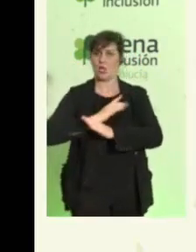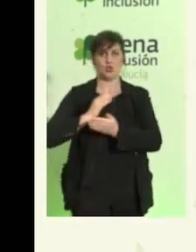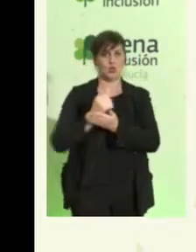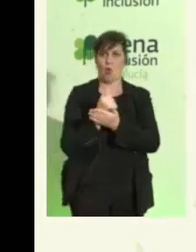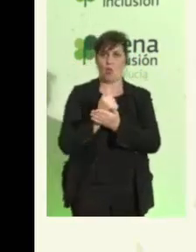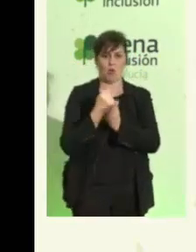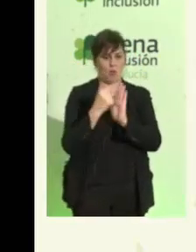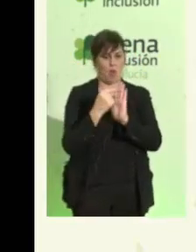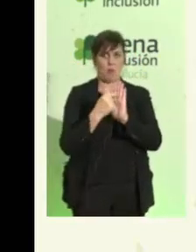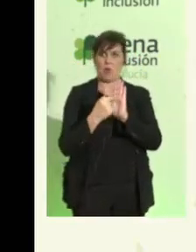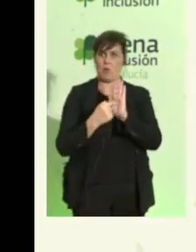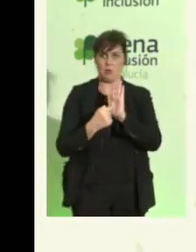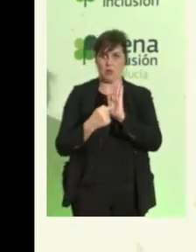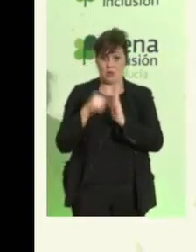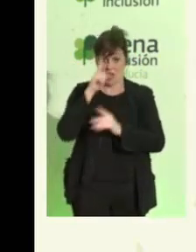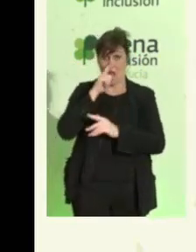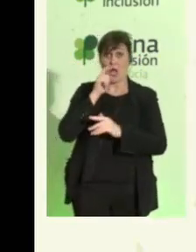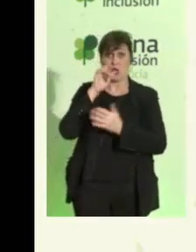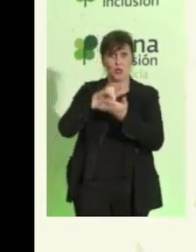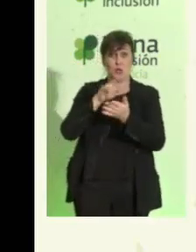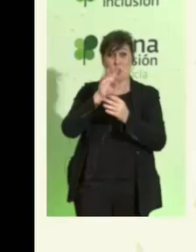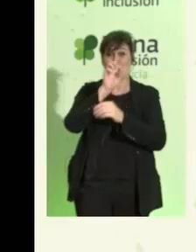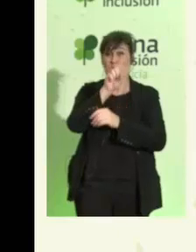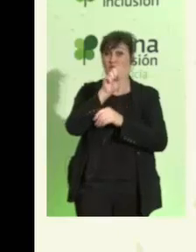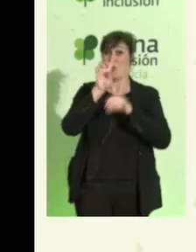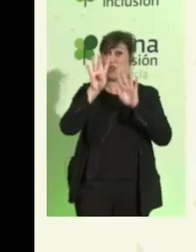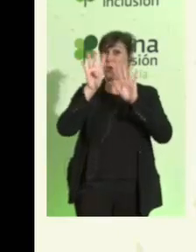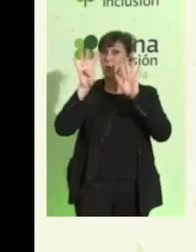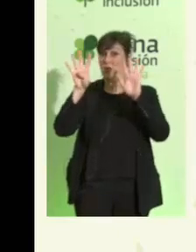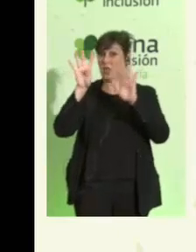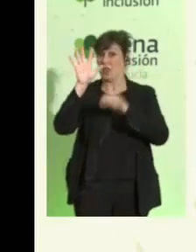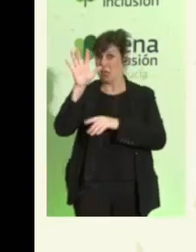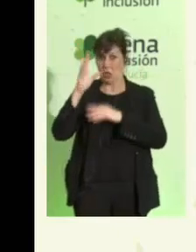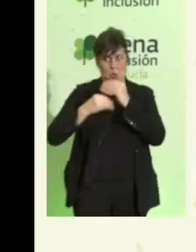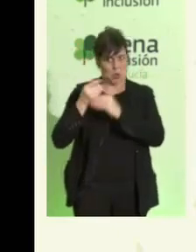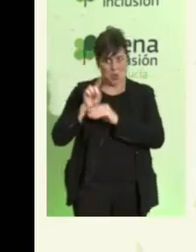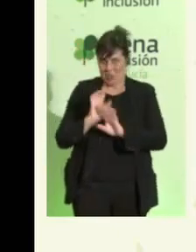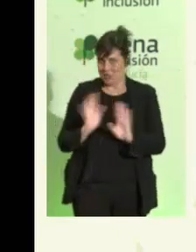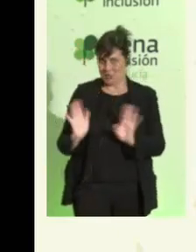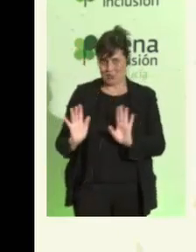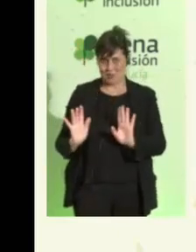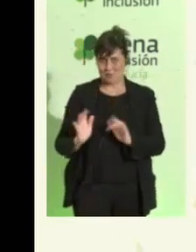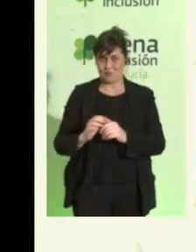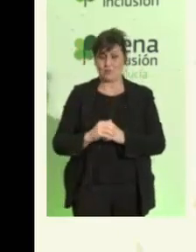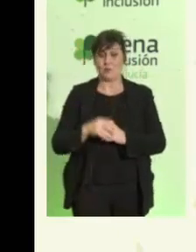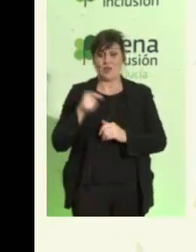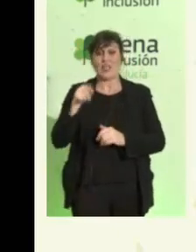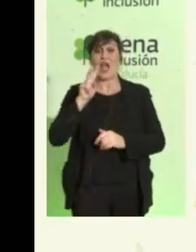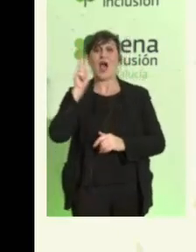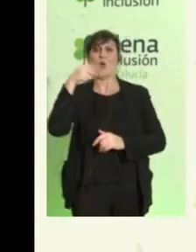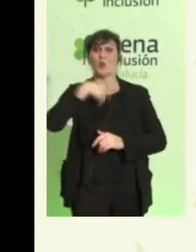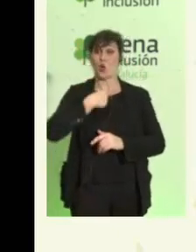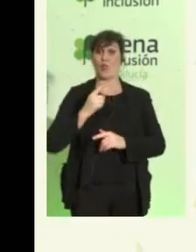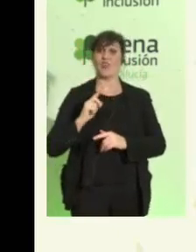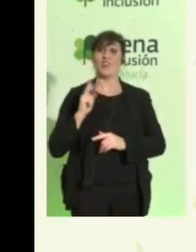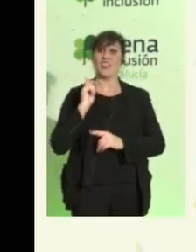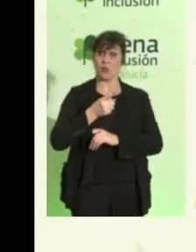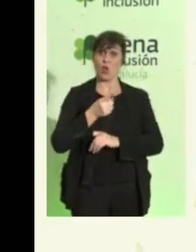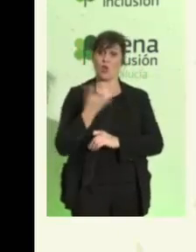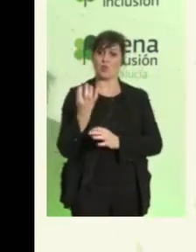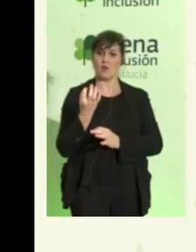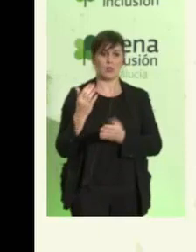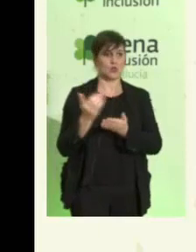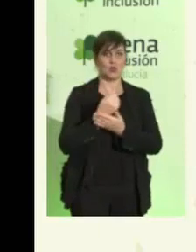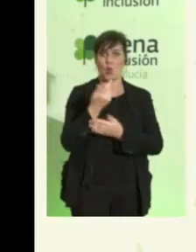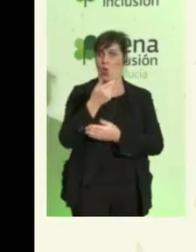en 1995. Pero la otra cuestión en la que pensamos es que esta autodirección debería ser para todo el mundo, no solo